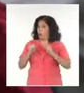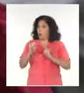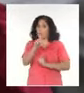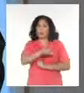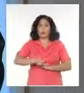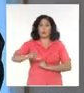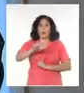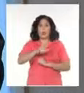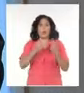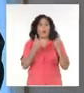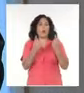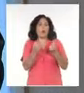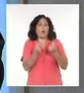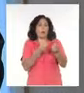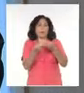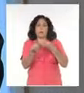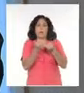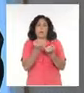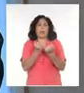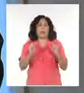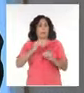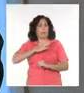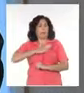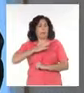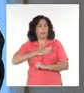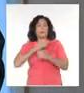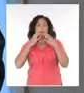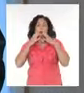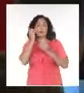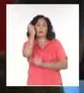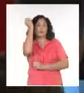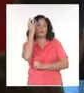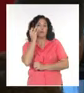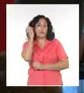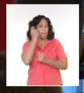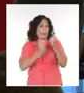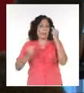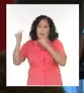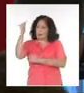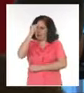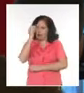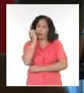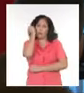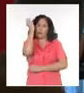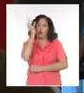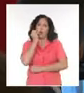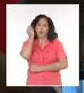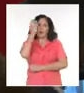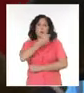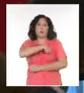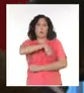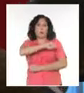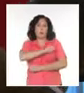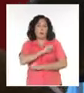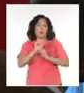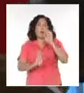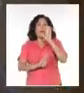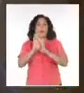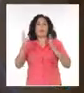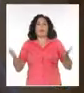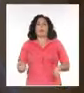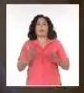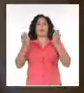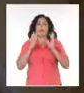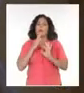con economía de mercado de alto nivel y la innovación como primera fuerza motriz del desarrollo sostenible de alta